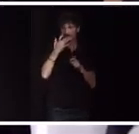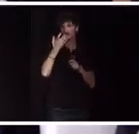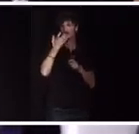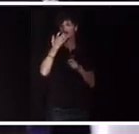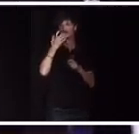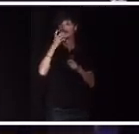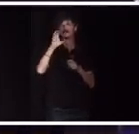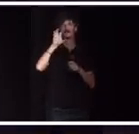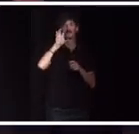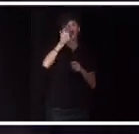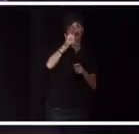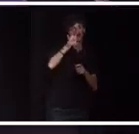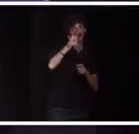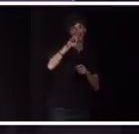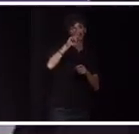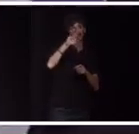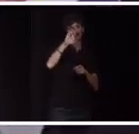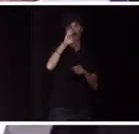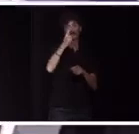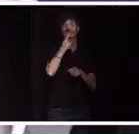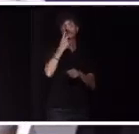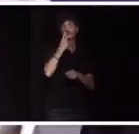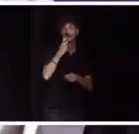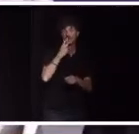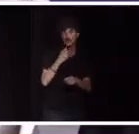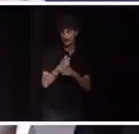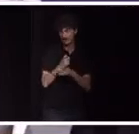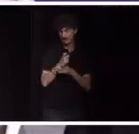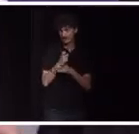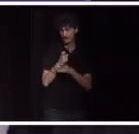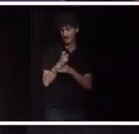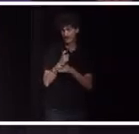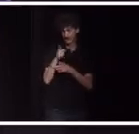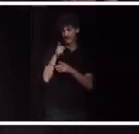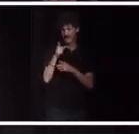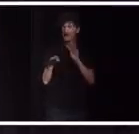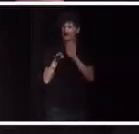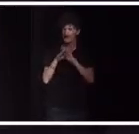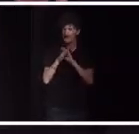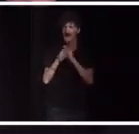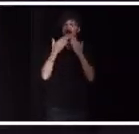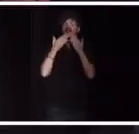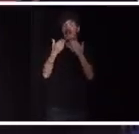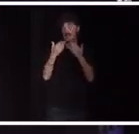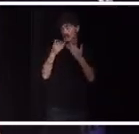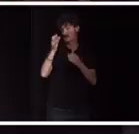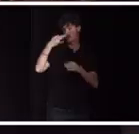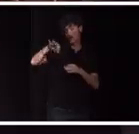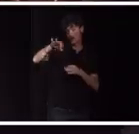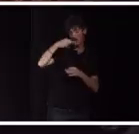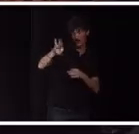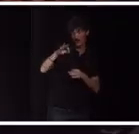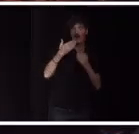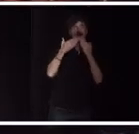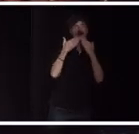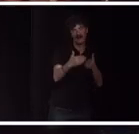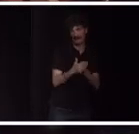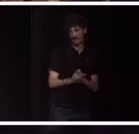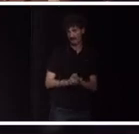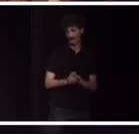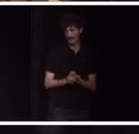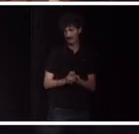o otros medios, por lo cual se lo agradecemos enormemente, enormemente.